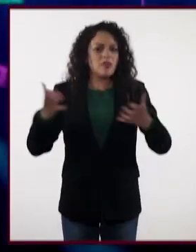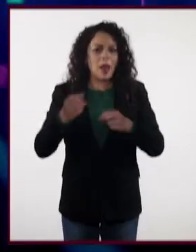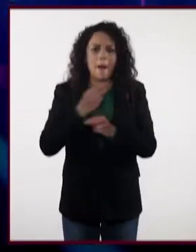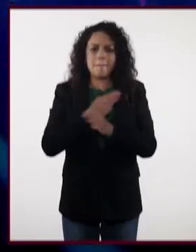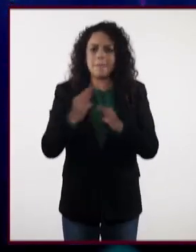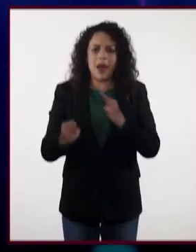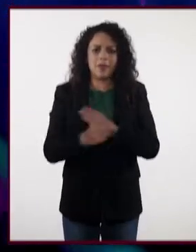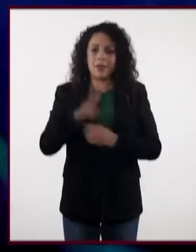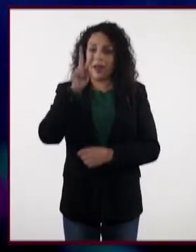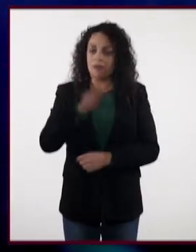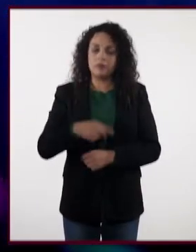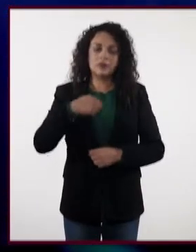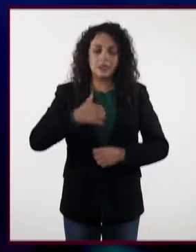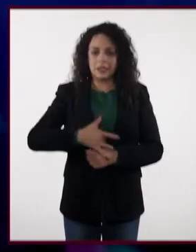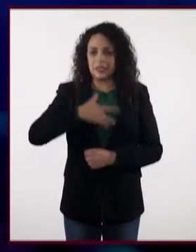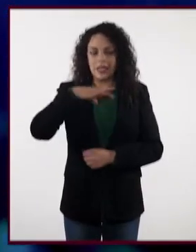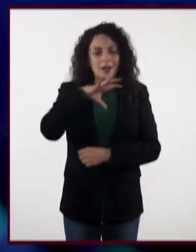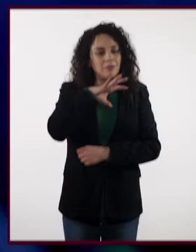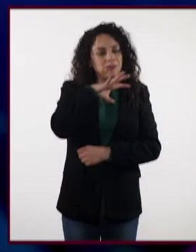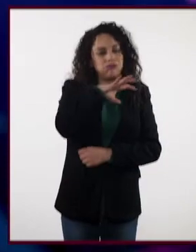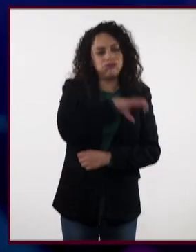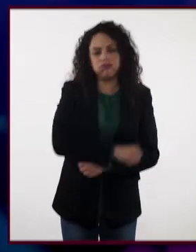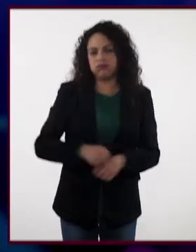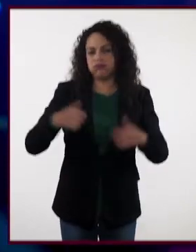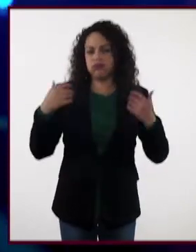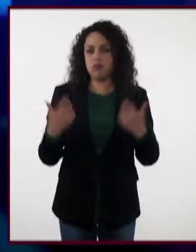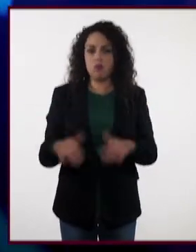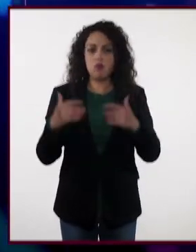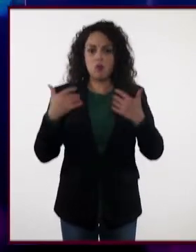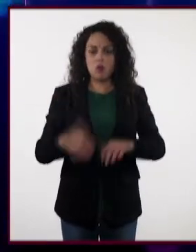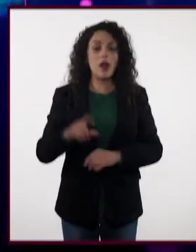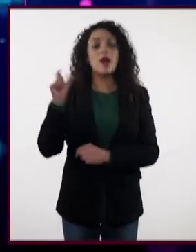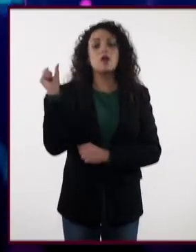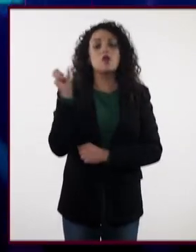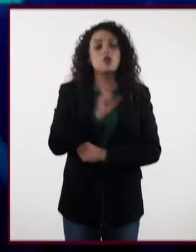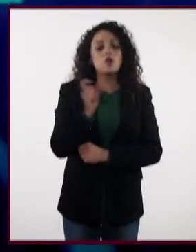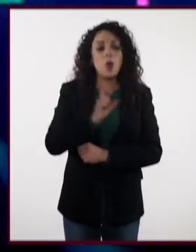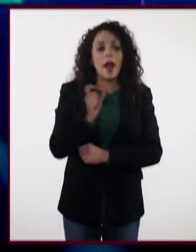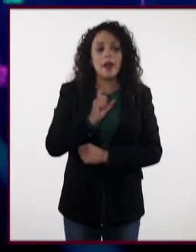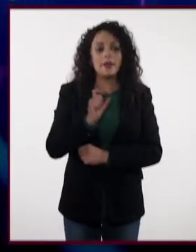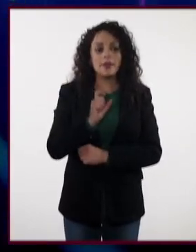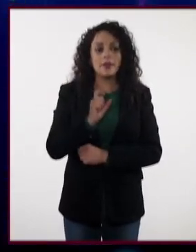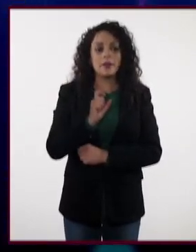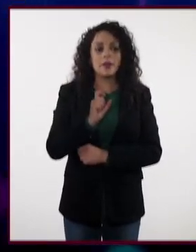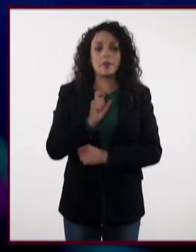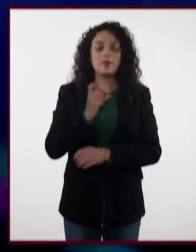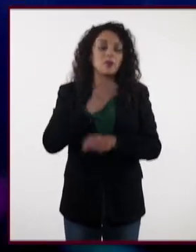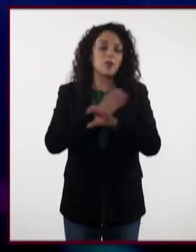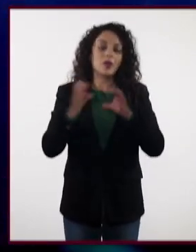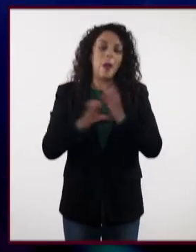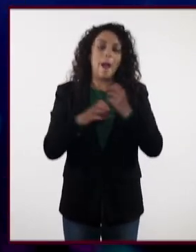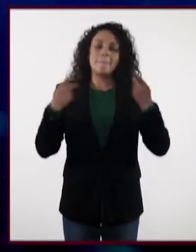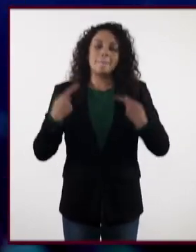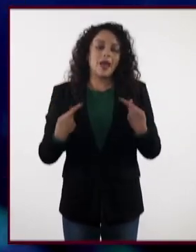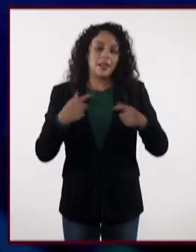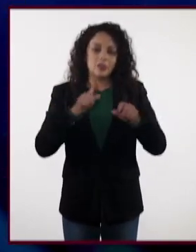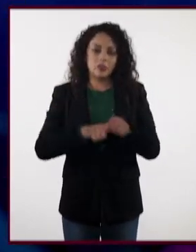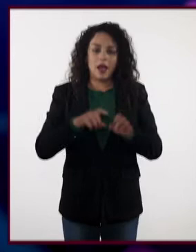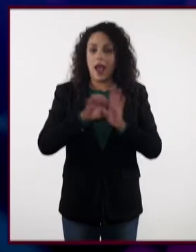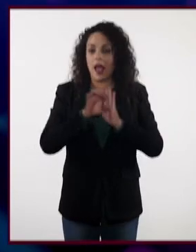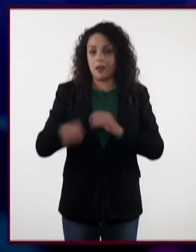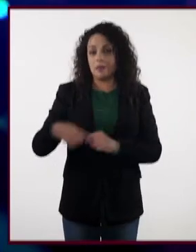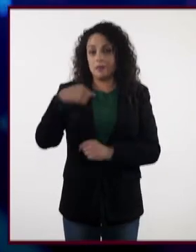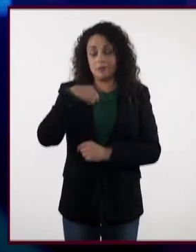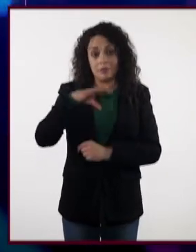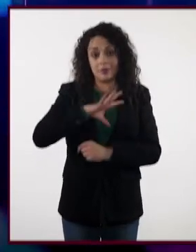pues súper apasionante. Creo que cuando se trata de algo como ya de gustos muy personales, que si yo como fan